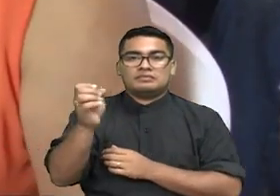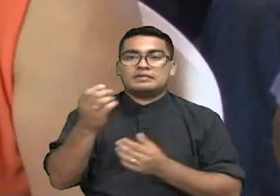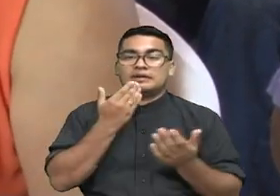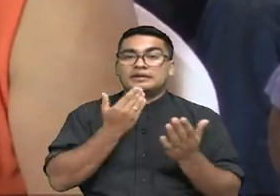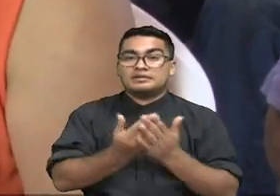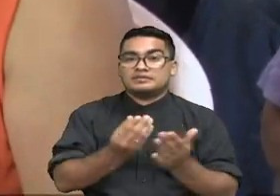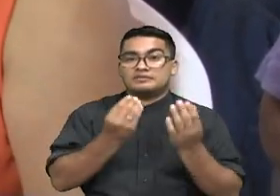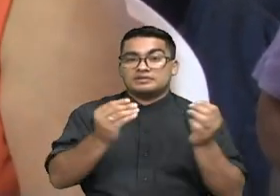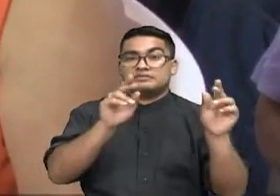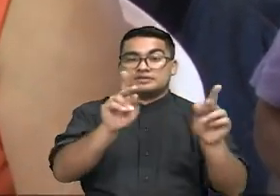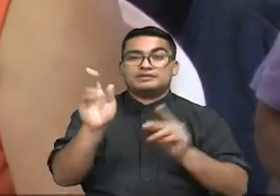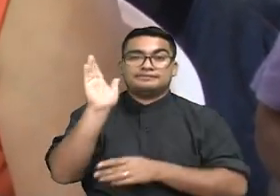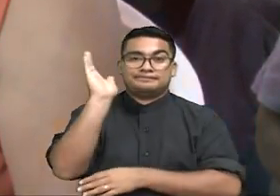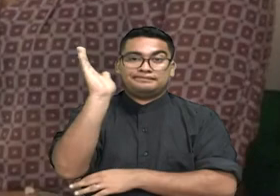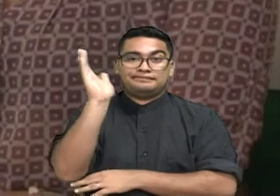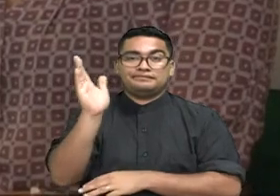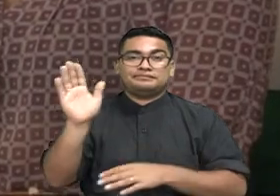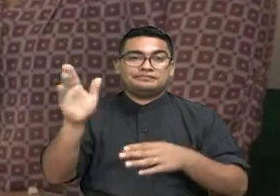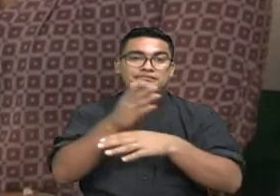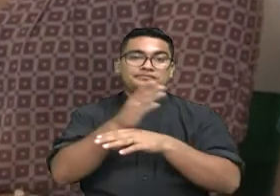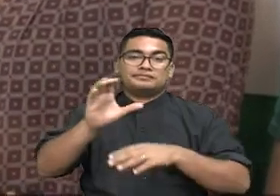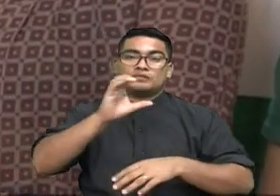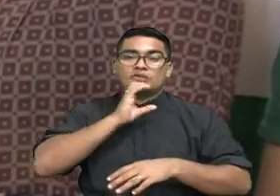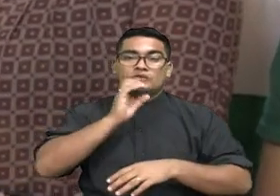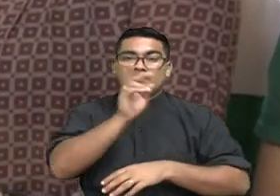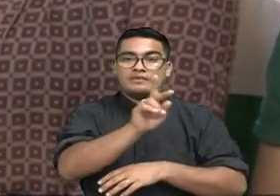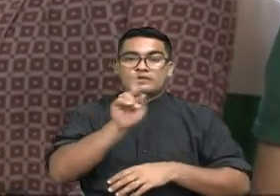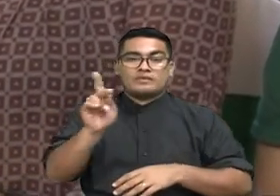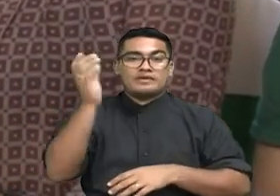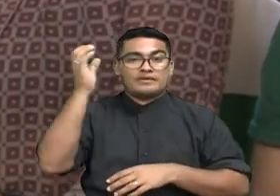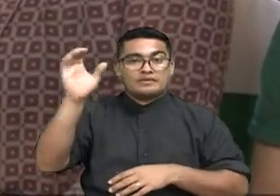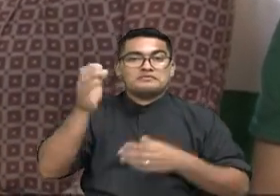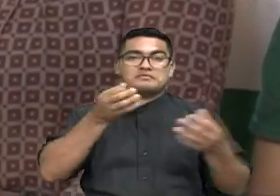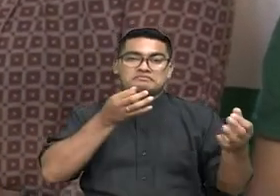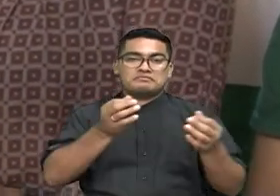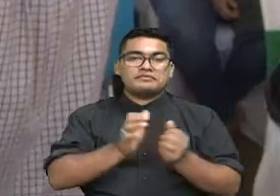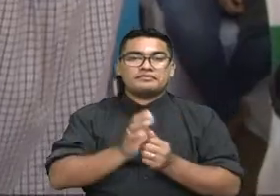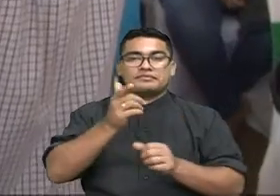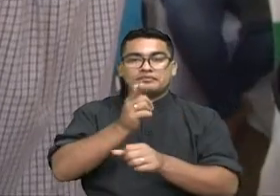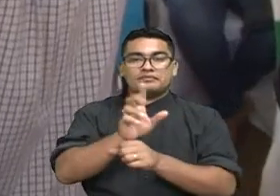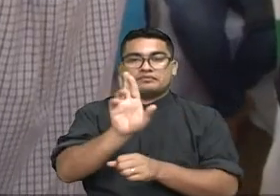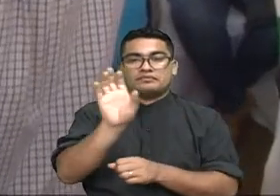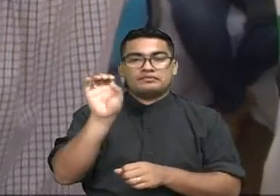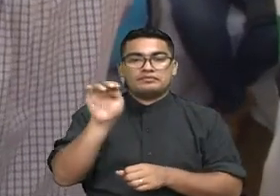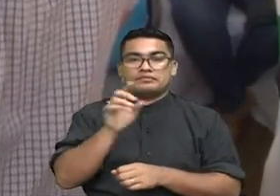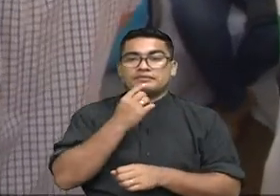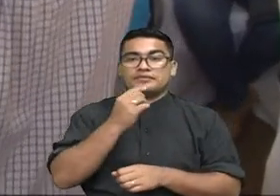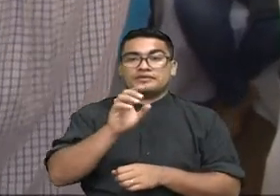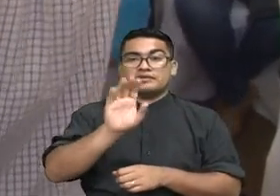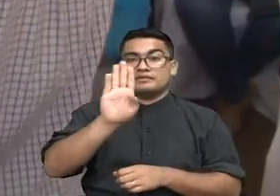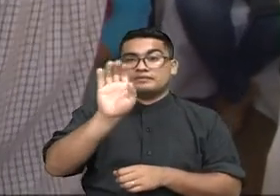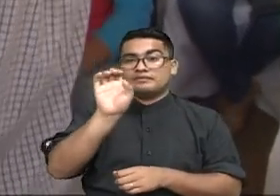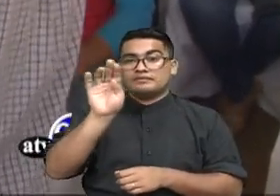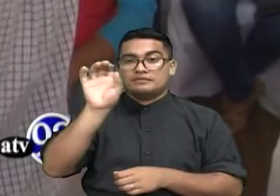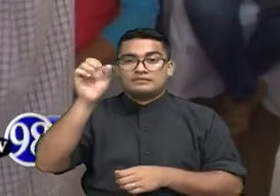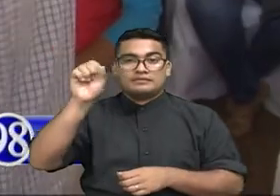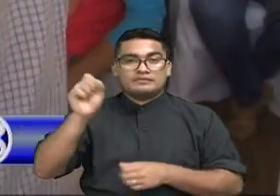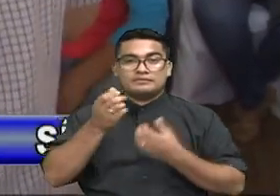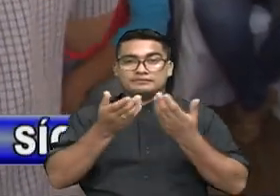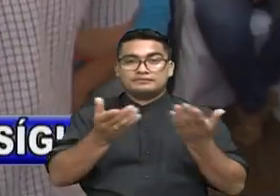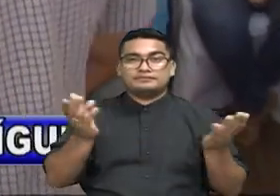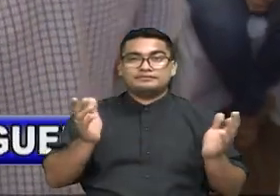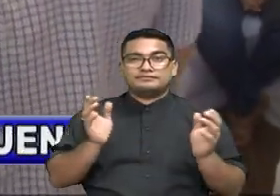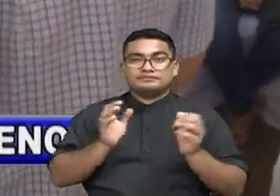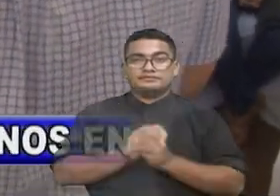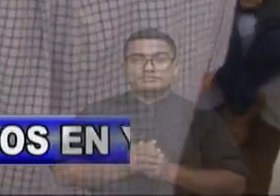exposiciones de especialistas provenientes de Cuba, Paraguay y Colombia. Con cámara de Rubén Castro para el canal parlamentario les informó Vanessa